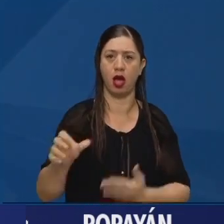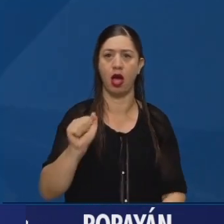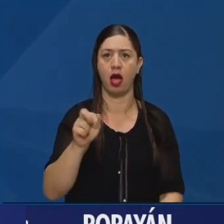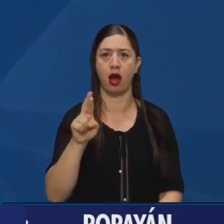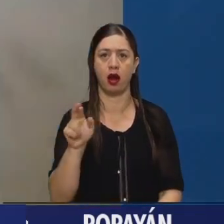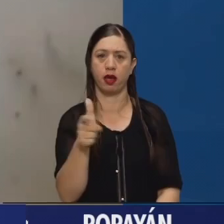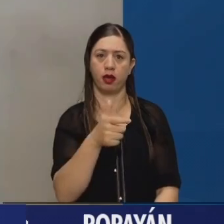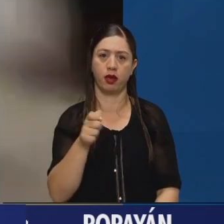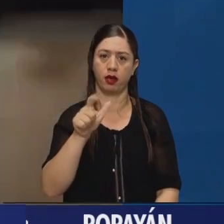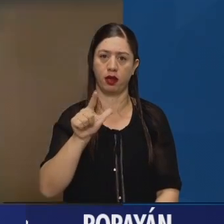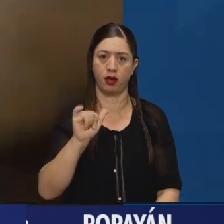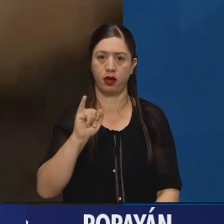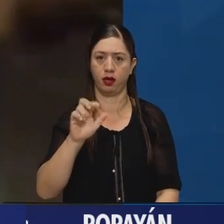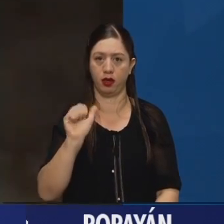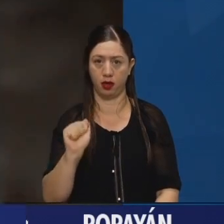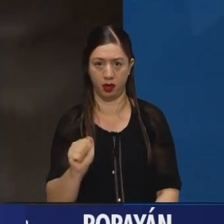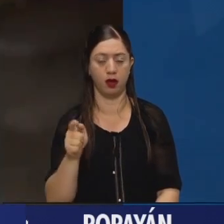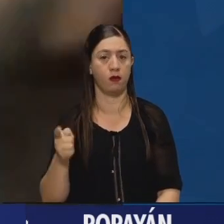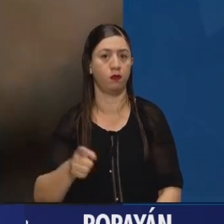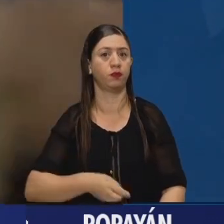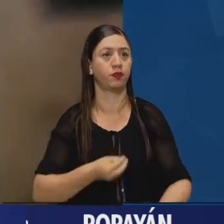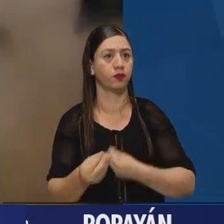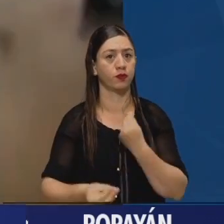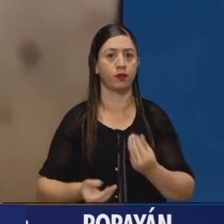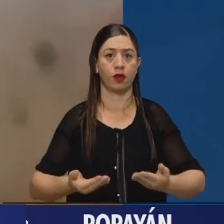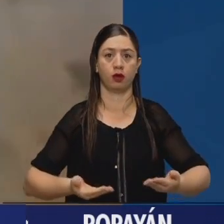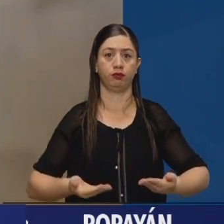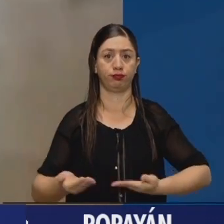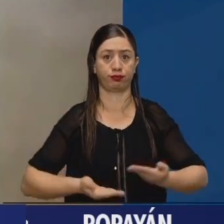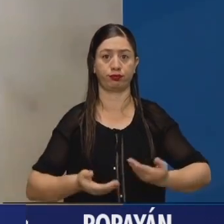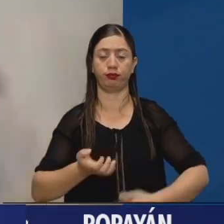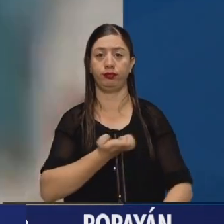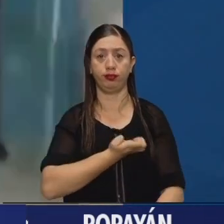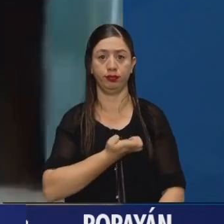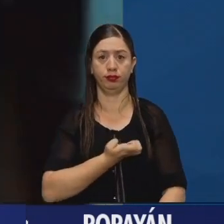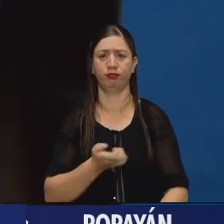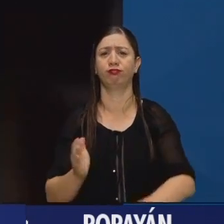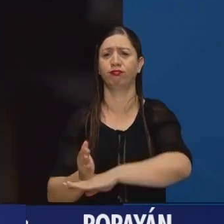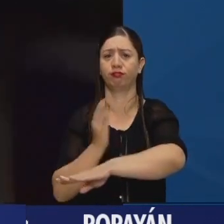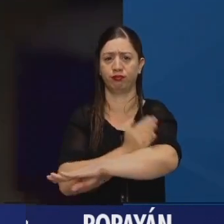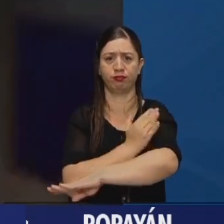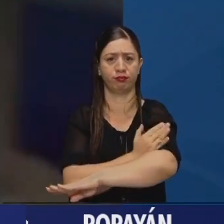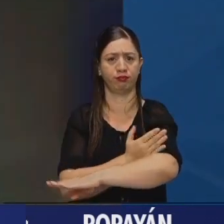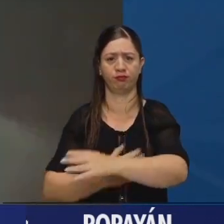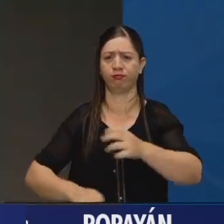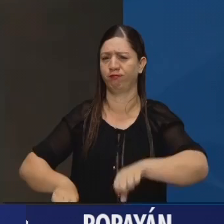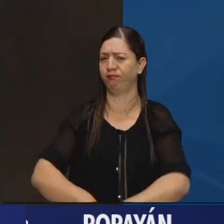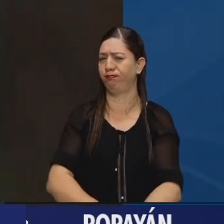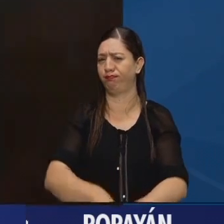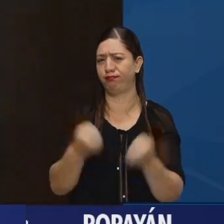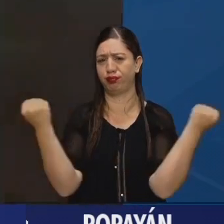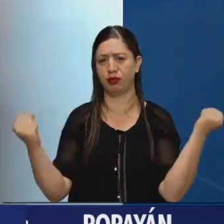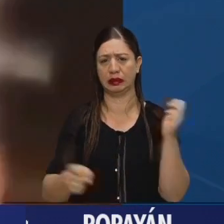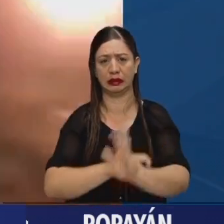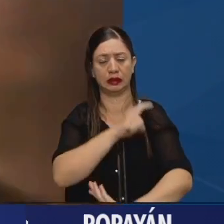del Cauca. Estas eran las instalaciones de la alcaldía, pueden observar la biblioteca totalmente